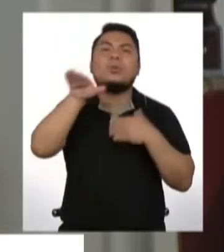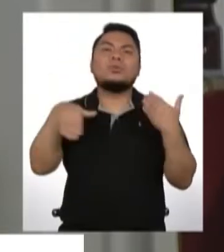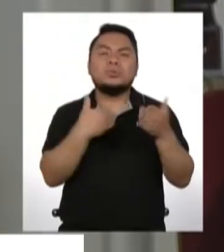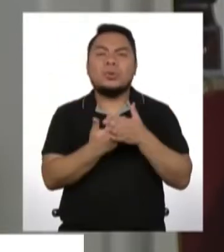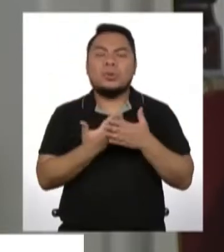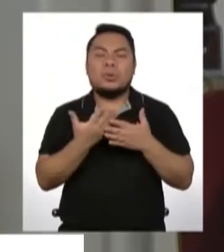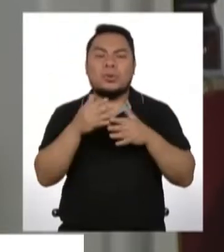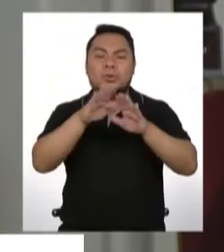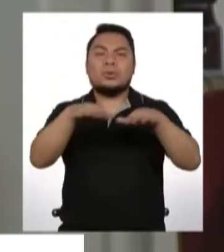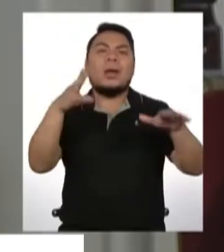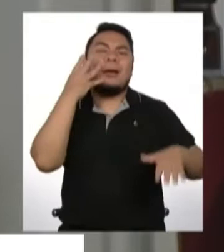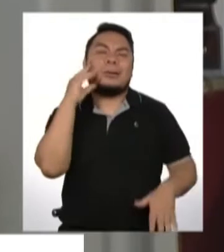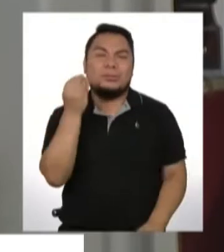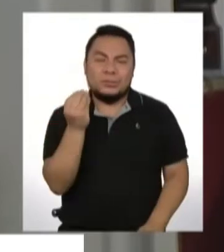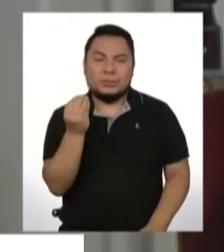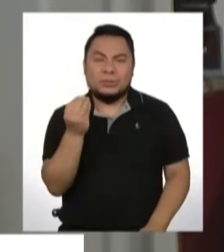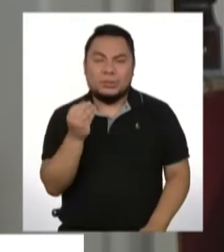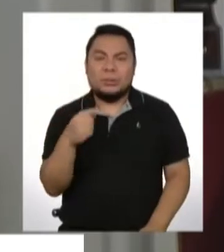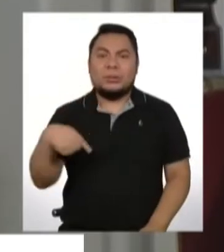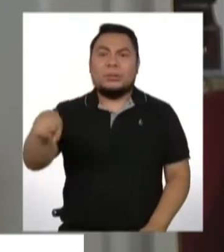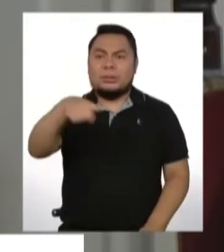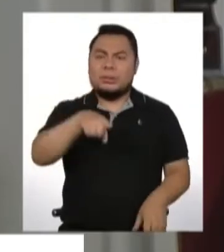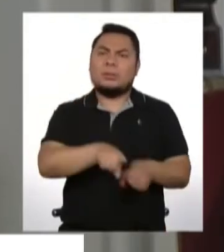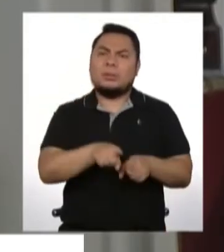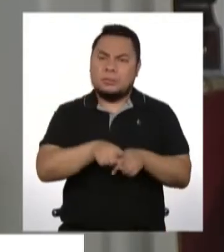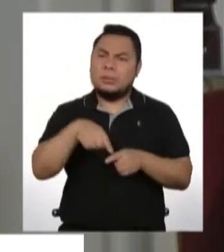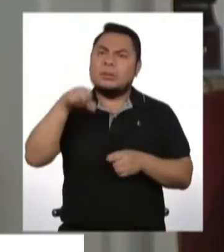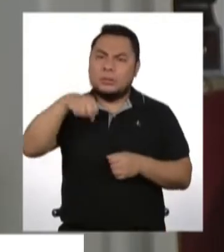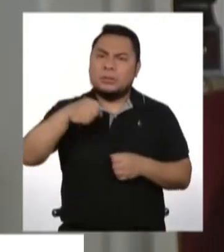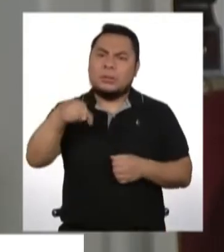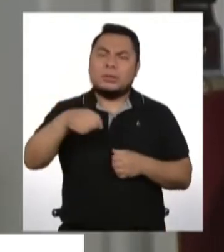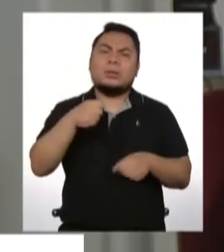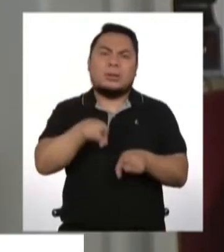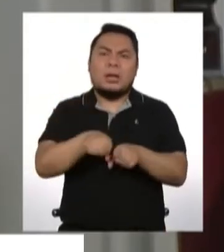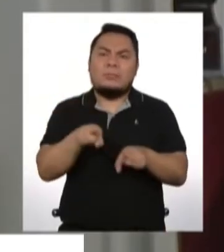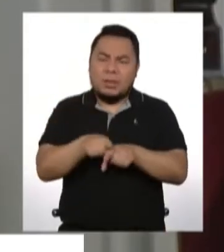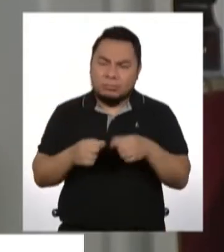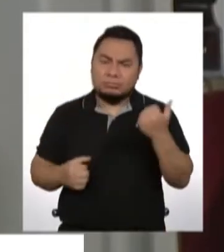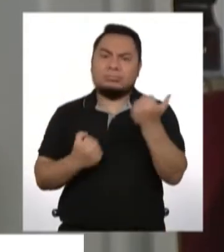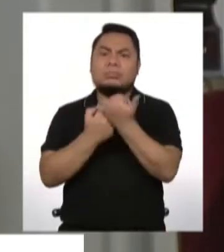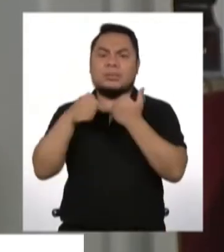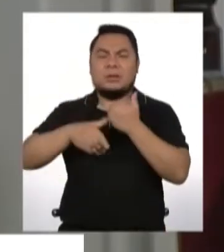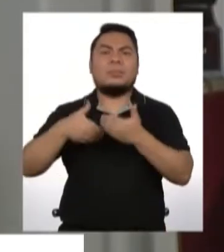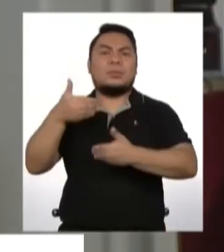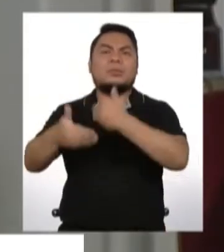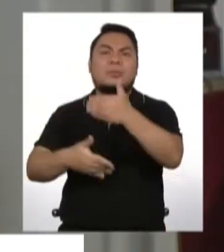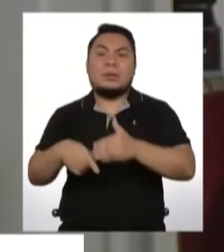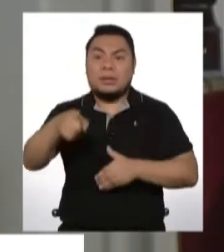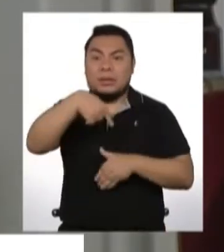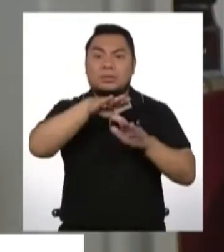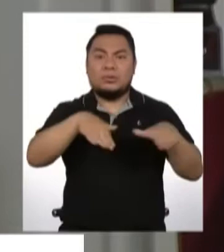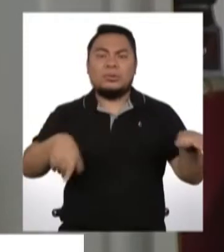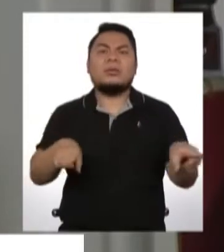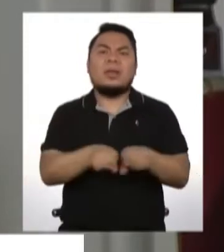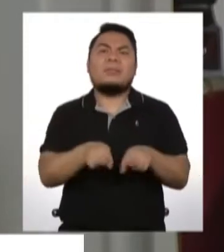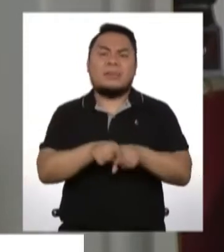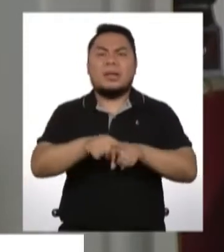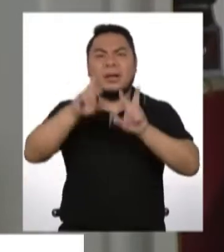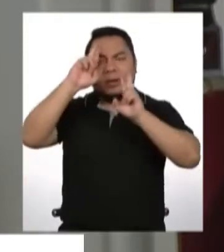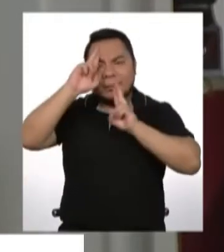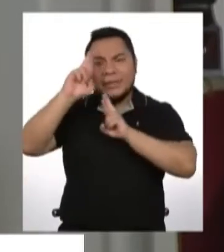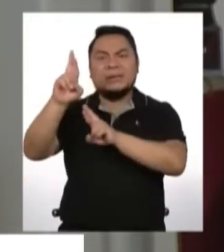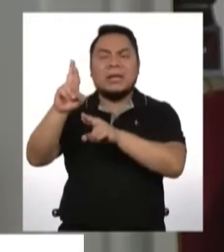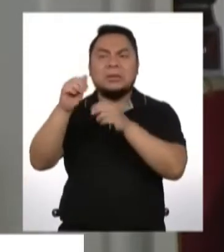y adolescentes que también han sido héroes y heroínas en todo este proceso. Ellos han estado respetando todo el